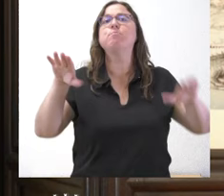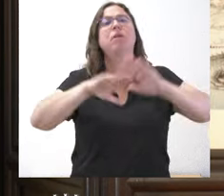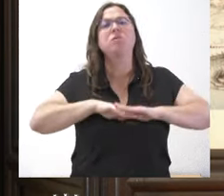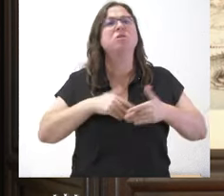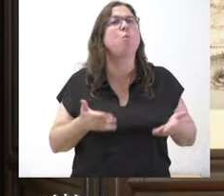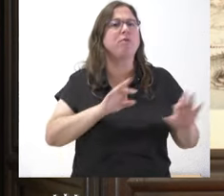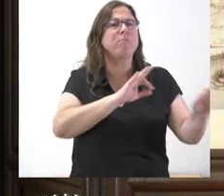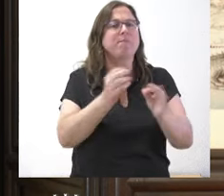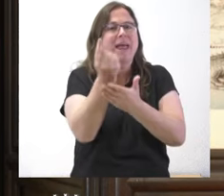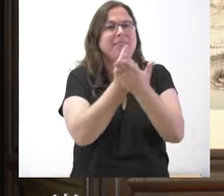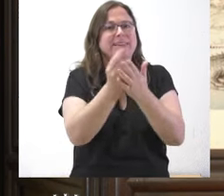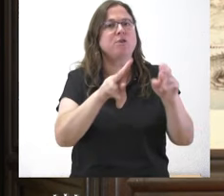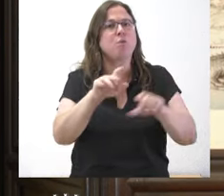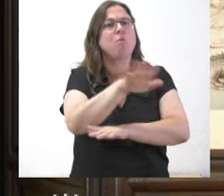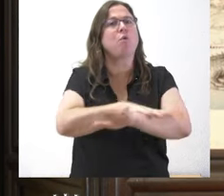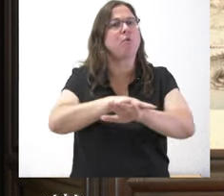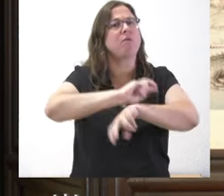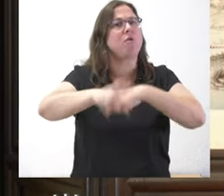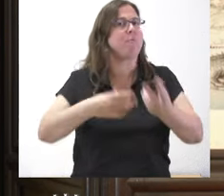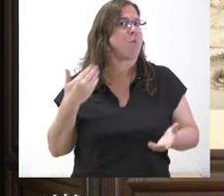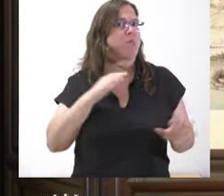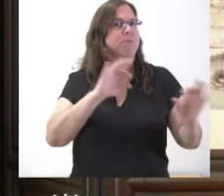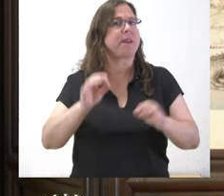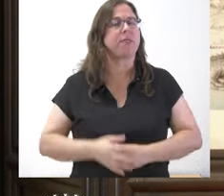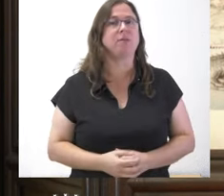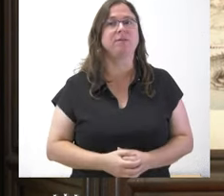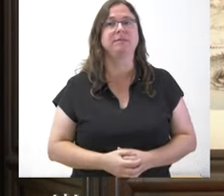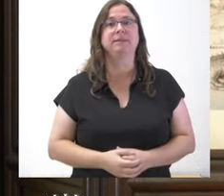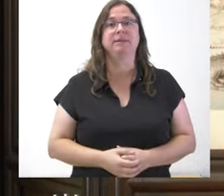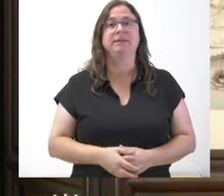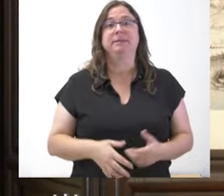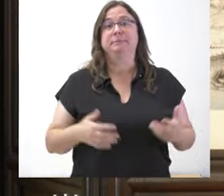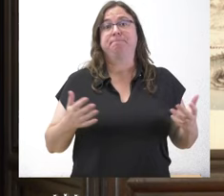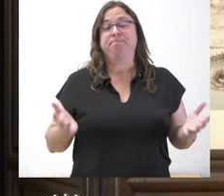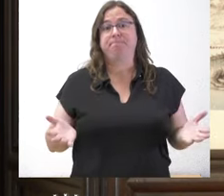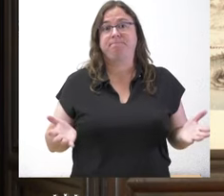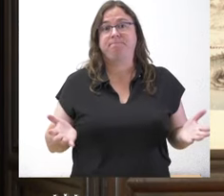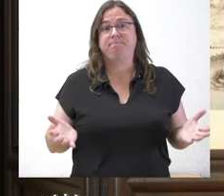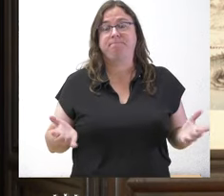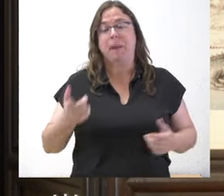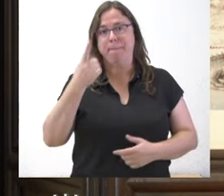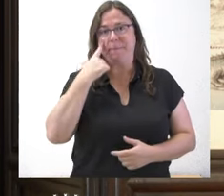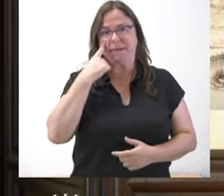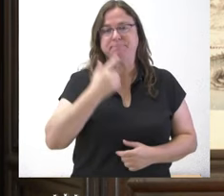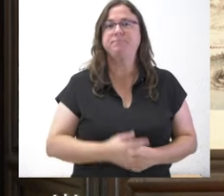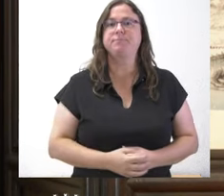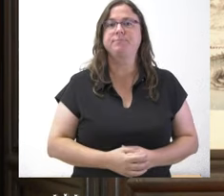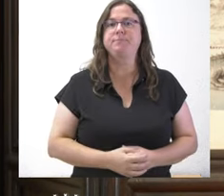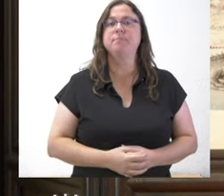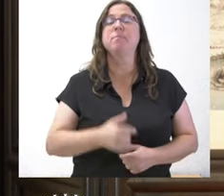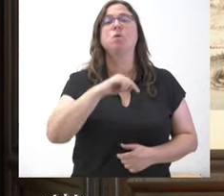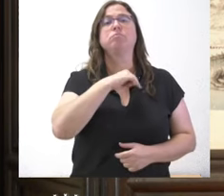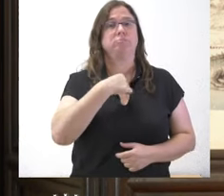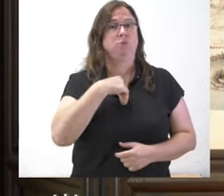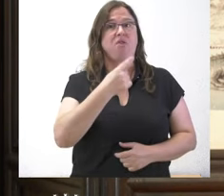tenido que diseñar estos cambios Gracias pues eh Mire yo tengo que